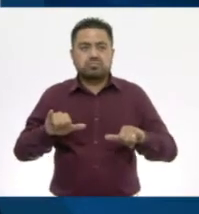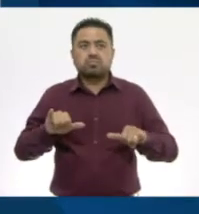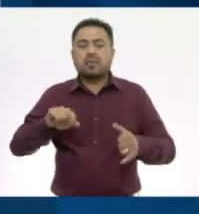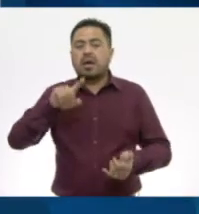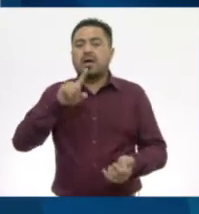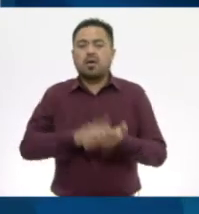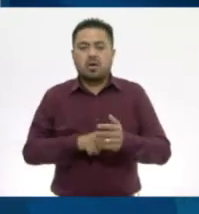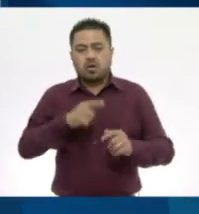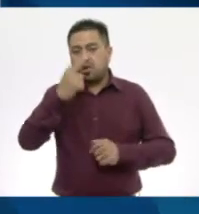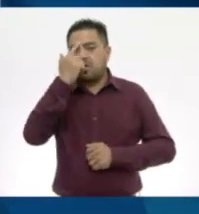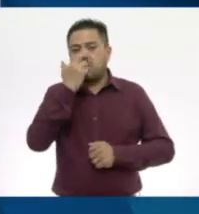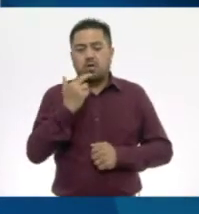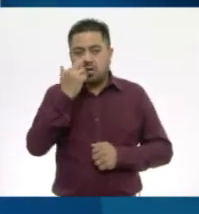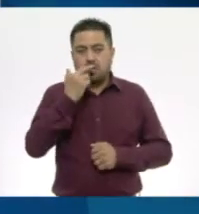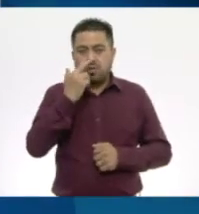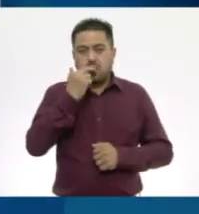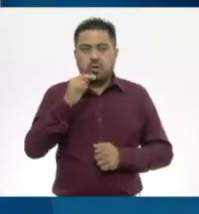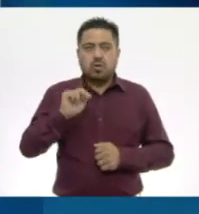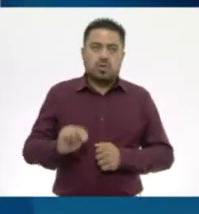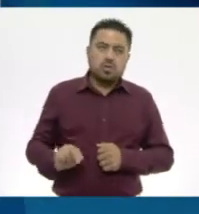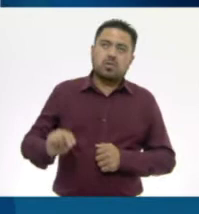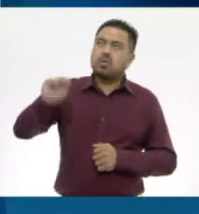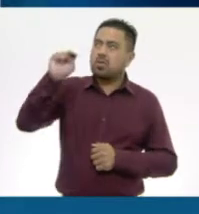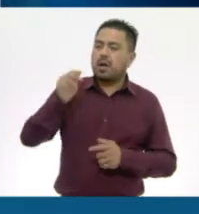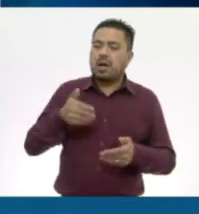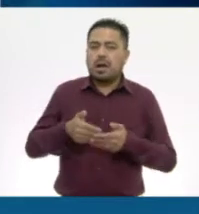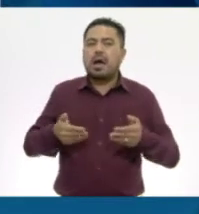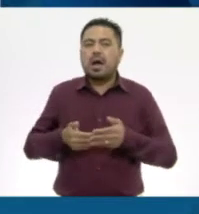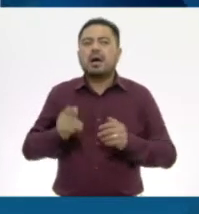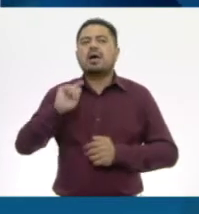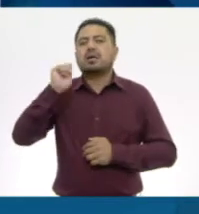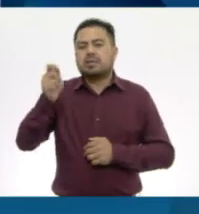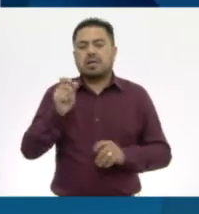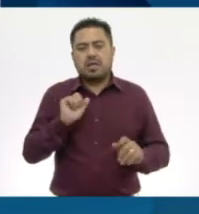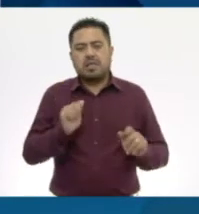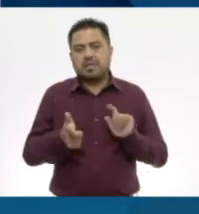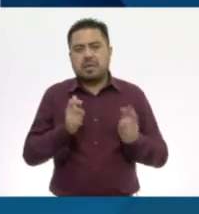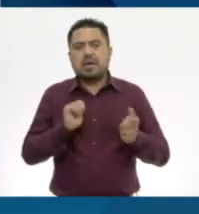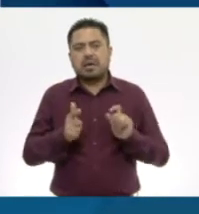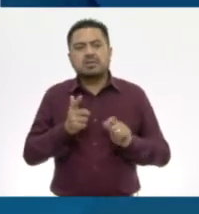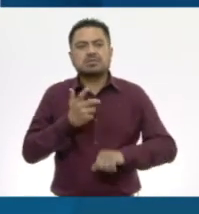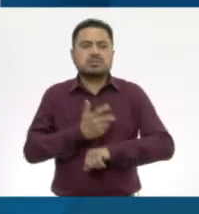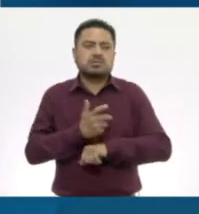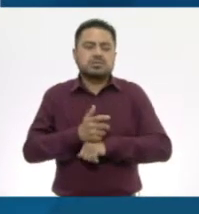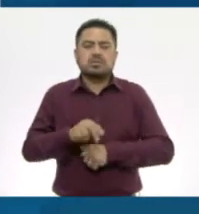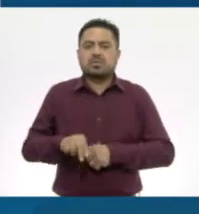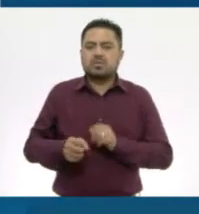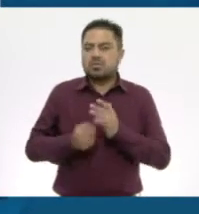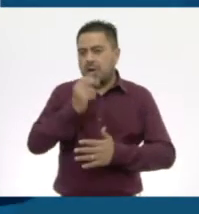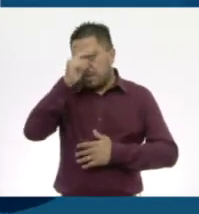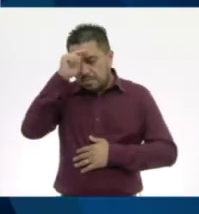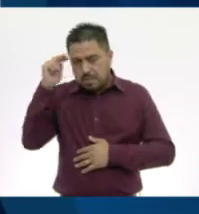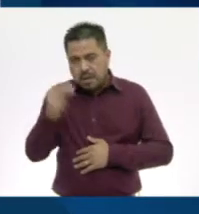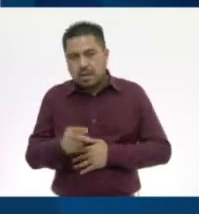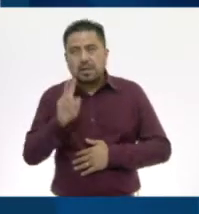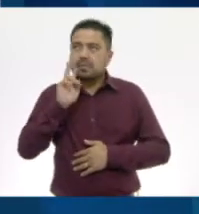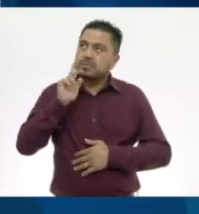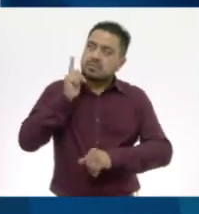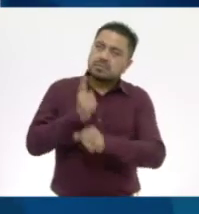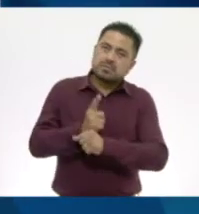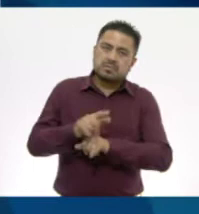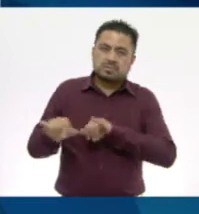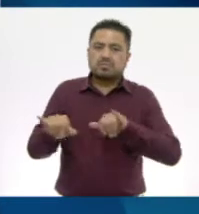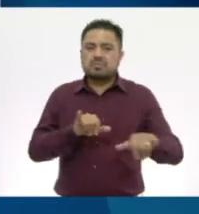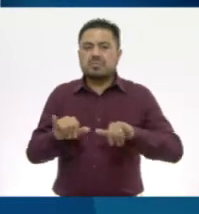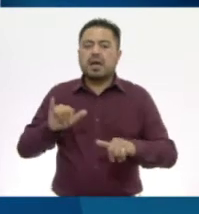marcados de color rojo en la parte alta, lo que ahora es Texas en Estados Unidos, Nuevo México. Vemos los